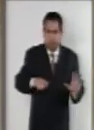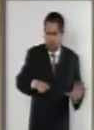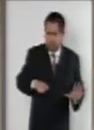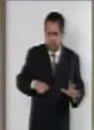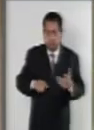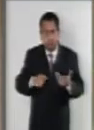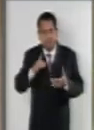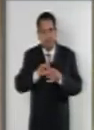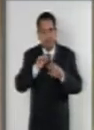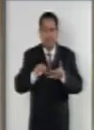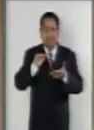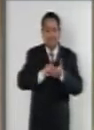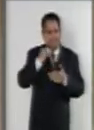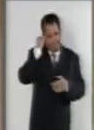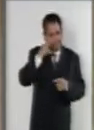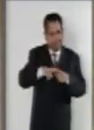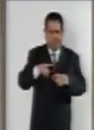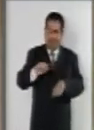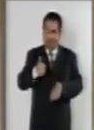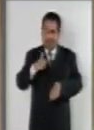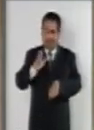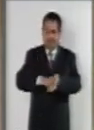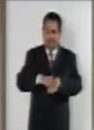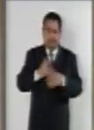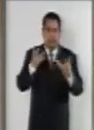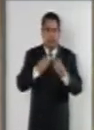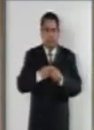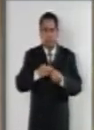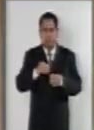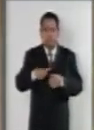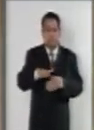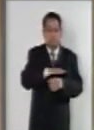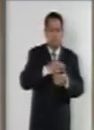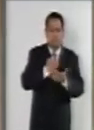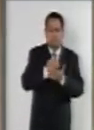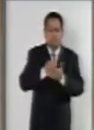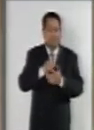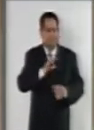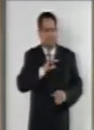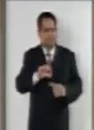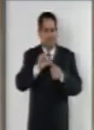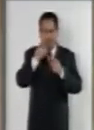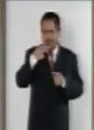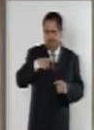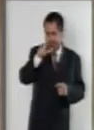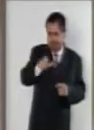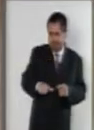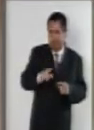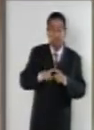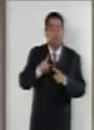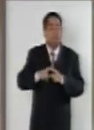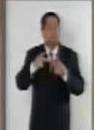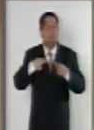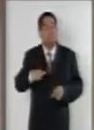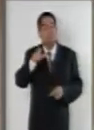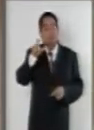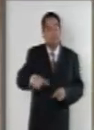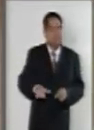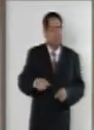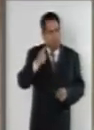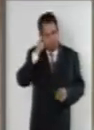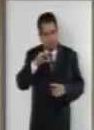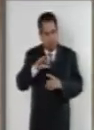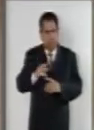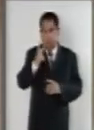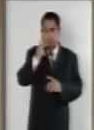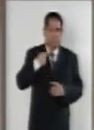Se crea la figura de administrador integral de las zonas económicas especiales, que se define como la persona moral, es decir,